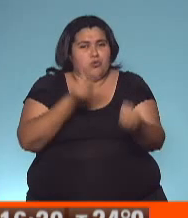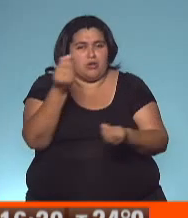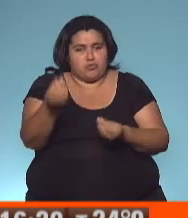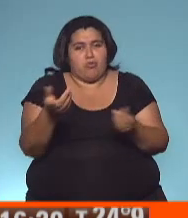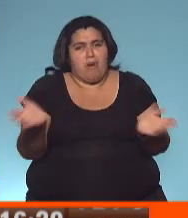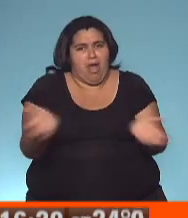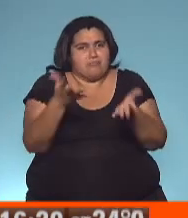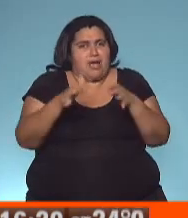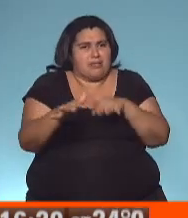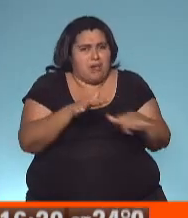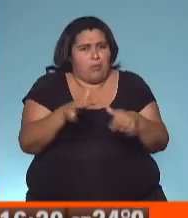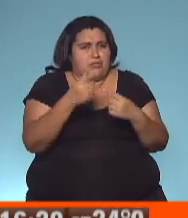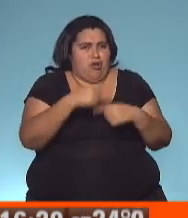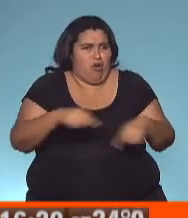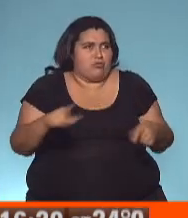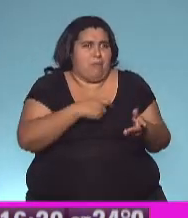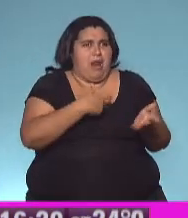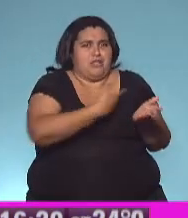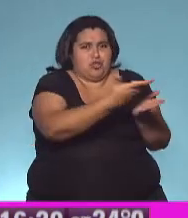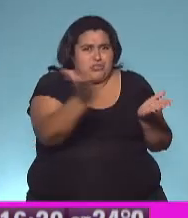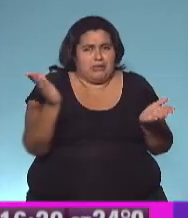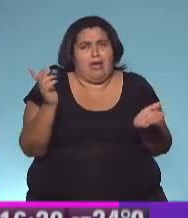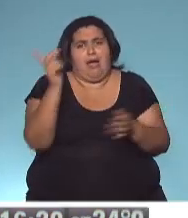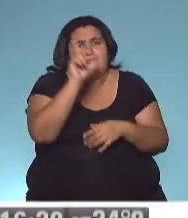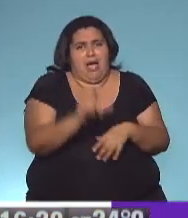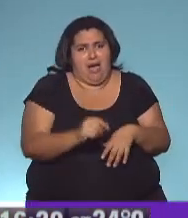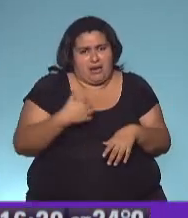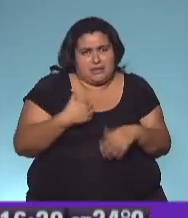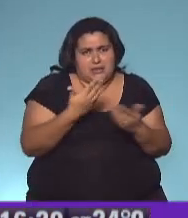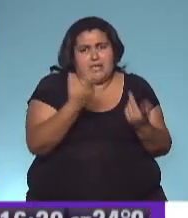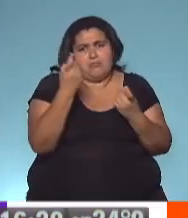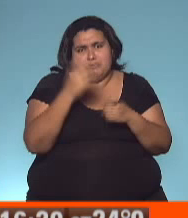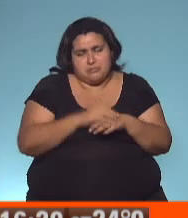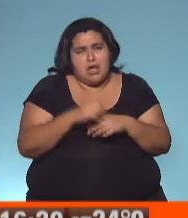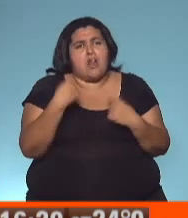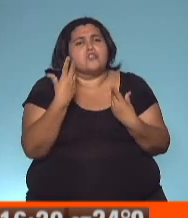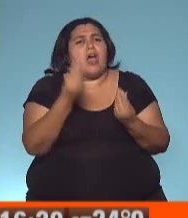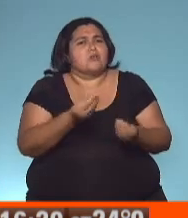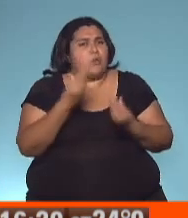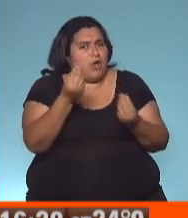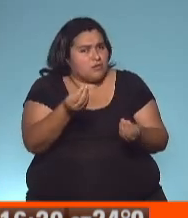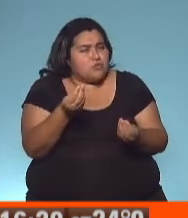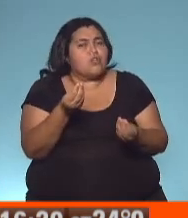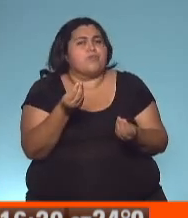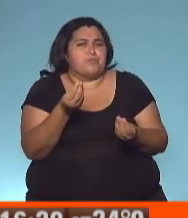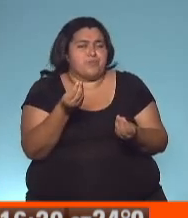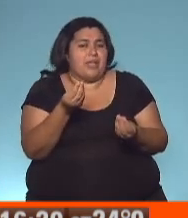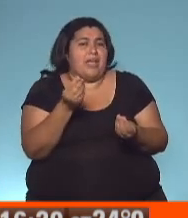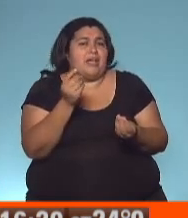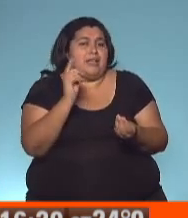ponerla al servicio de la sociedad, de nuestro país, de los argentinos, colaborando. Pero sin duda